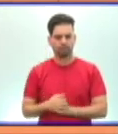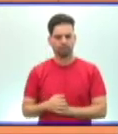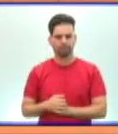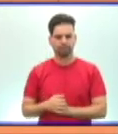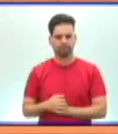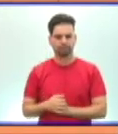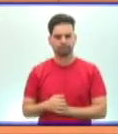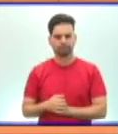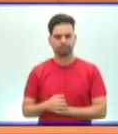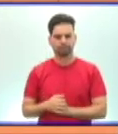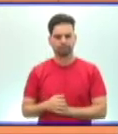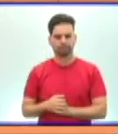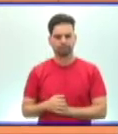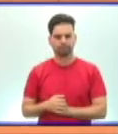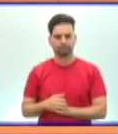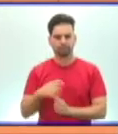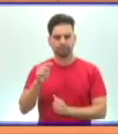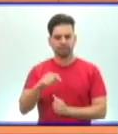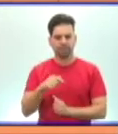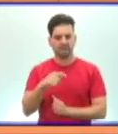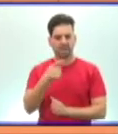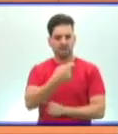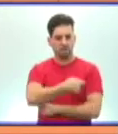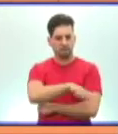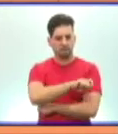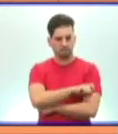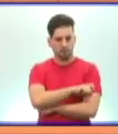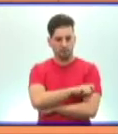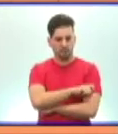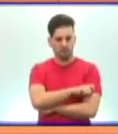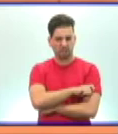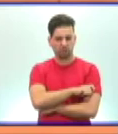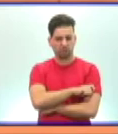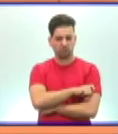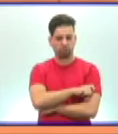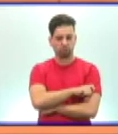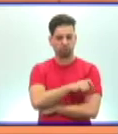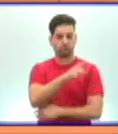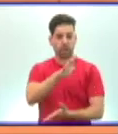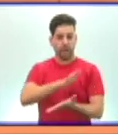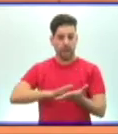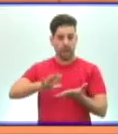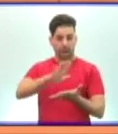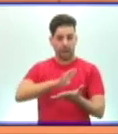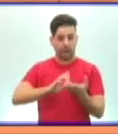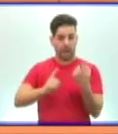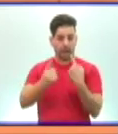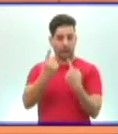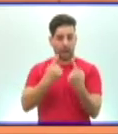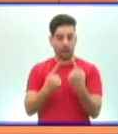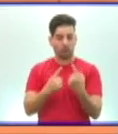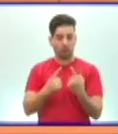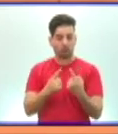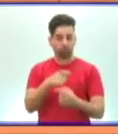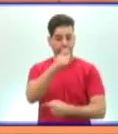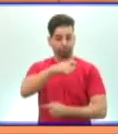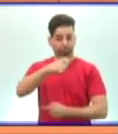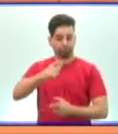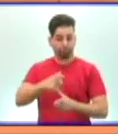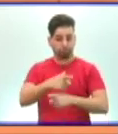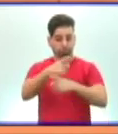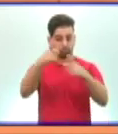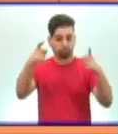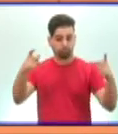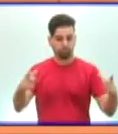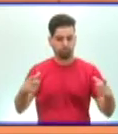estamos hablando en algunas regiones del planeta de sobrepoblación. Esto significa que mientras más población